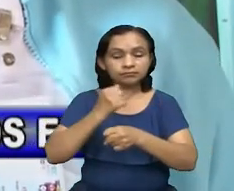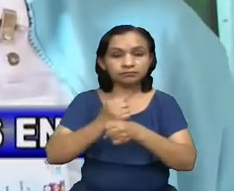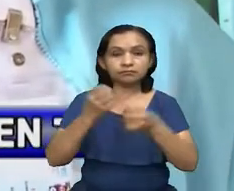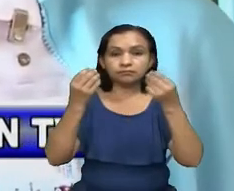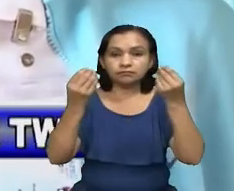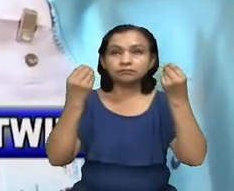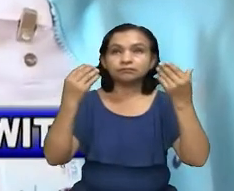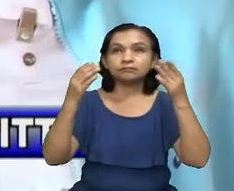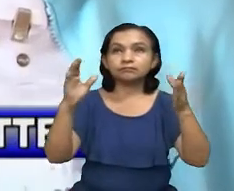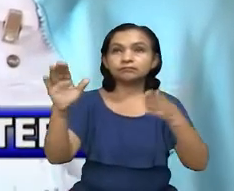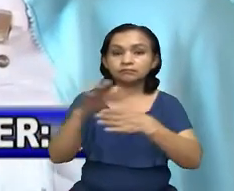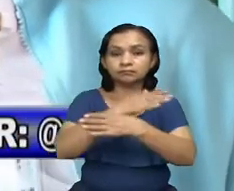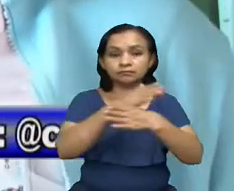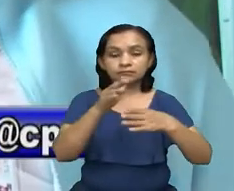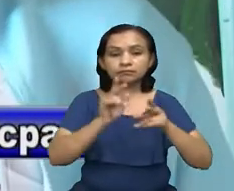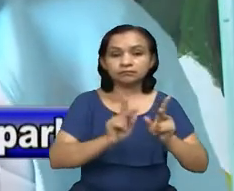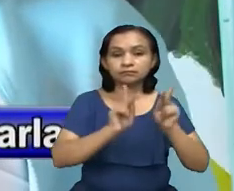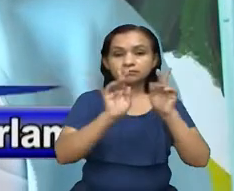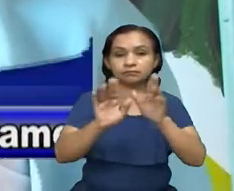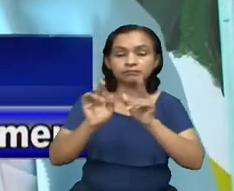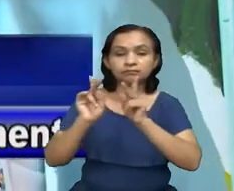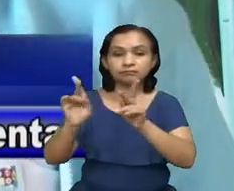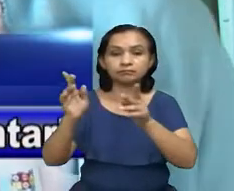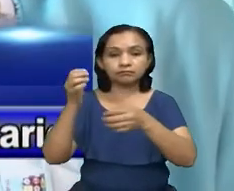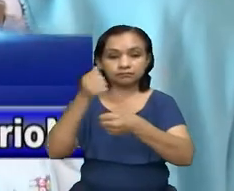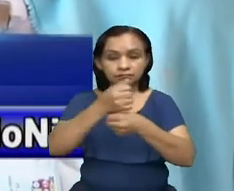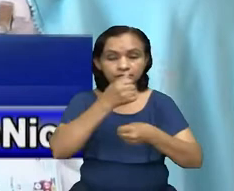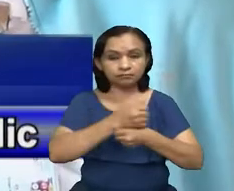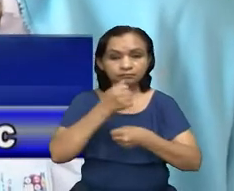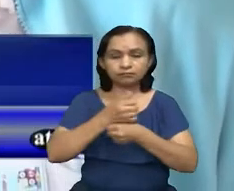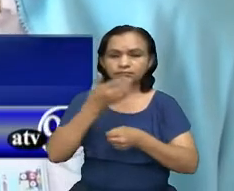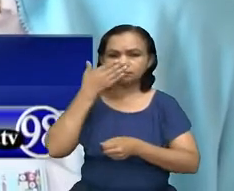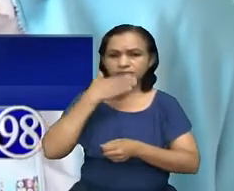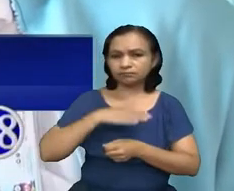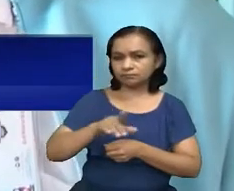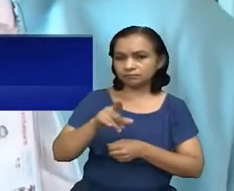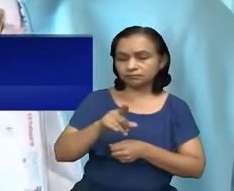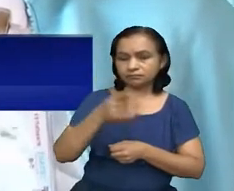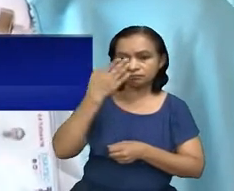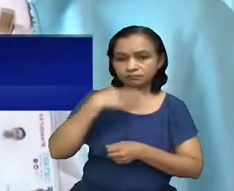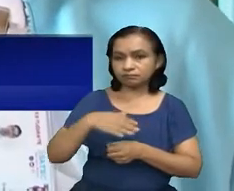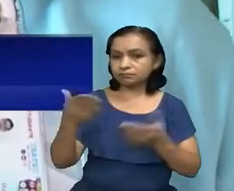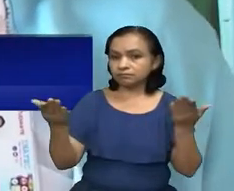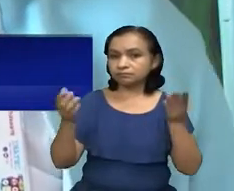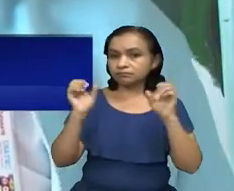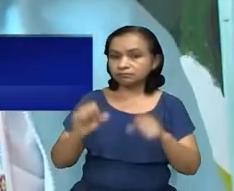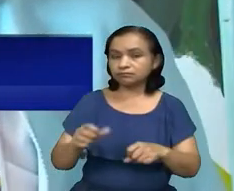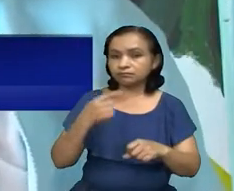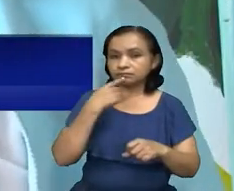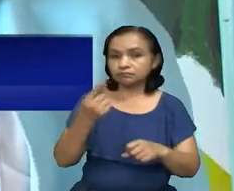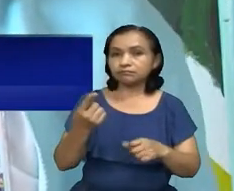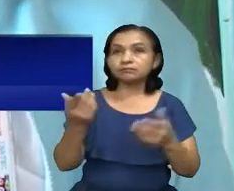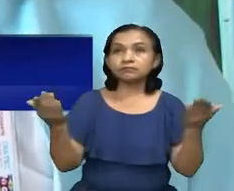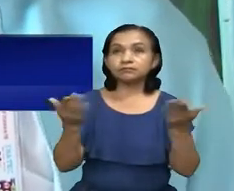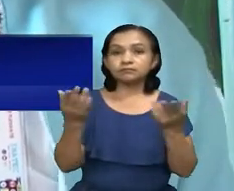casos de indiferencias personales. Llegas a una empresa y puedes caer mal o te pueden caer mal, por decirlo así. Y pues convivir,